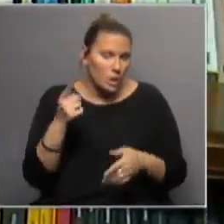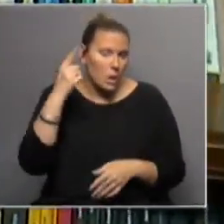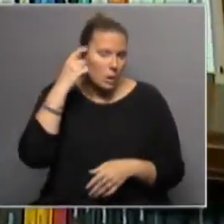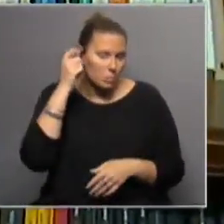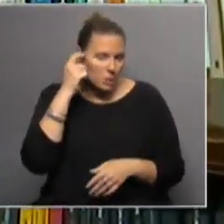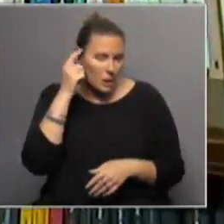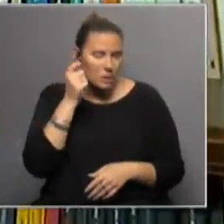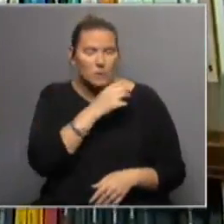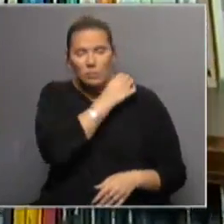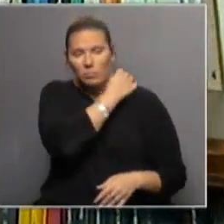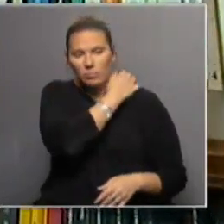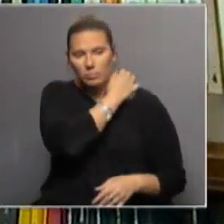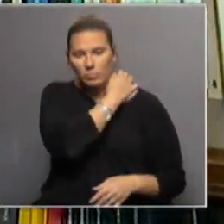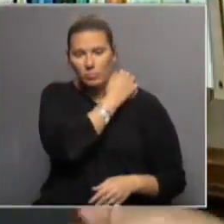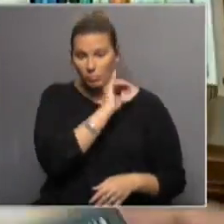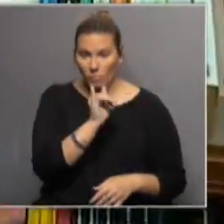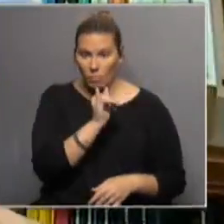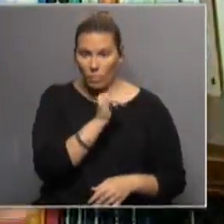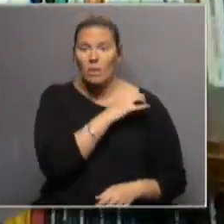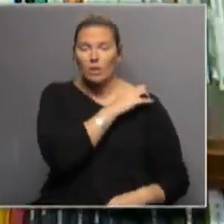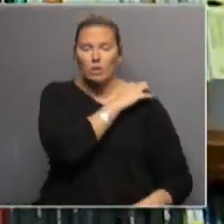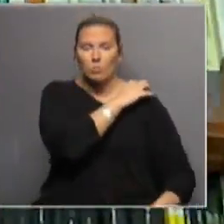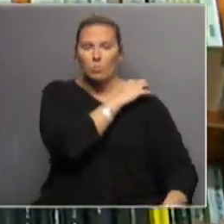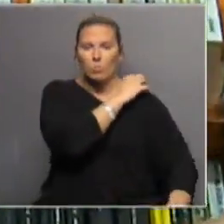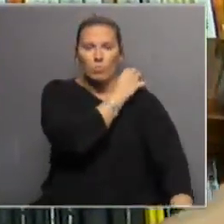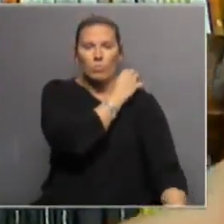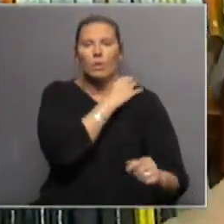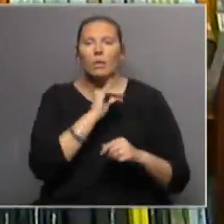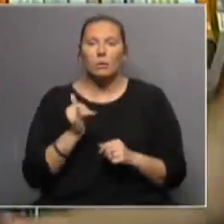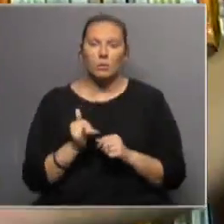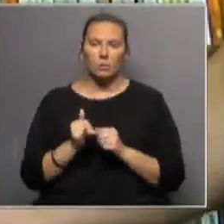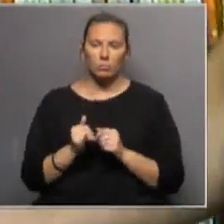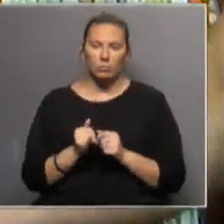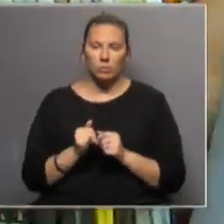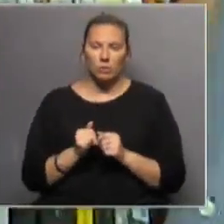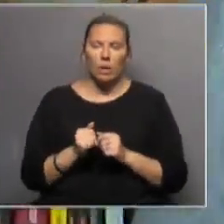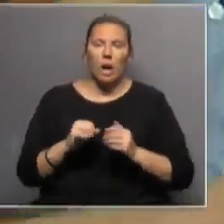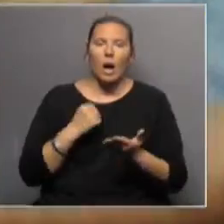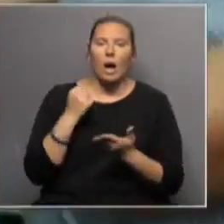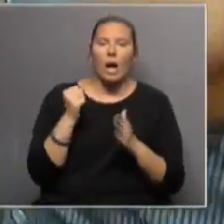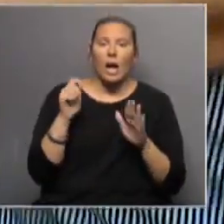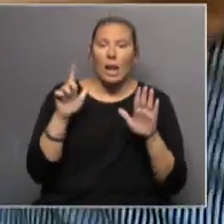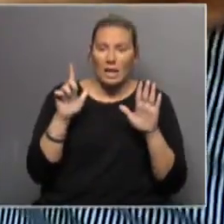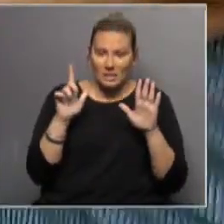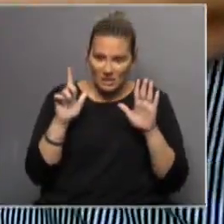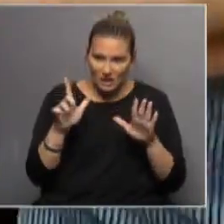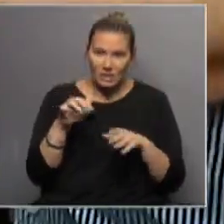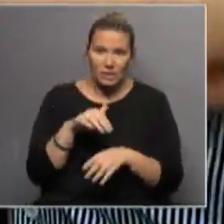experiencia. Sí, ¿verdad? Sí, vamos a estar a las 19 horas